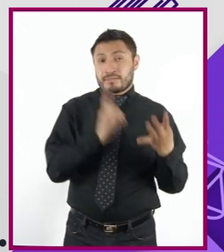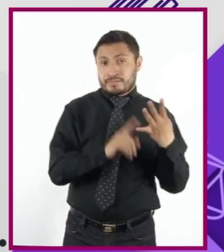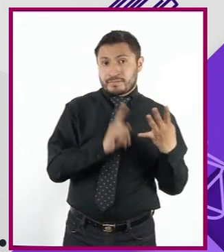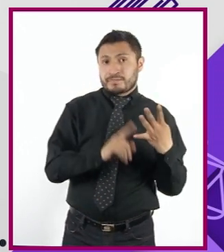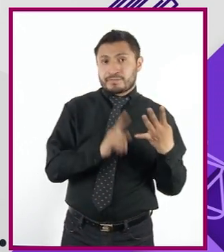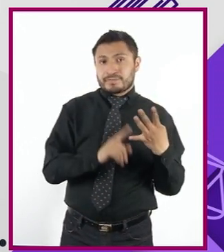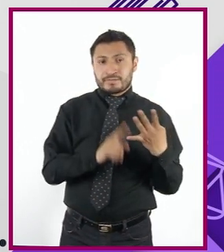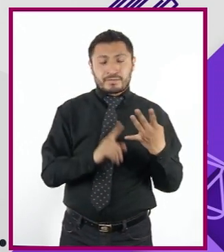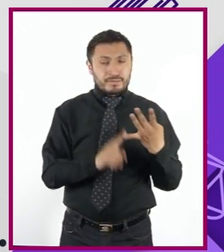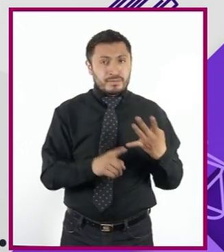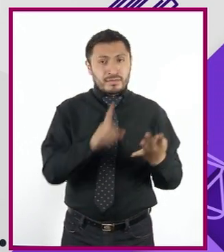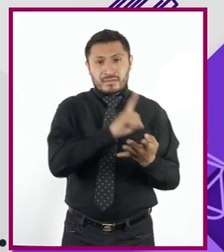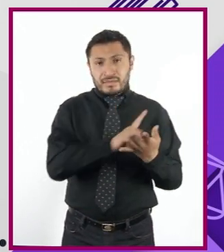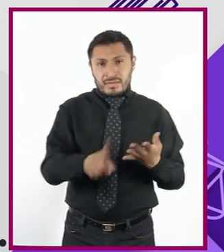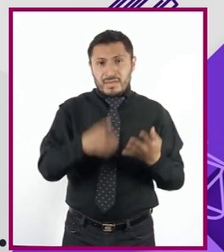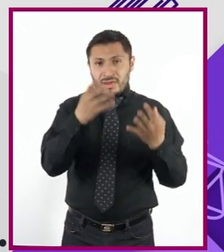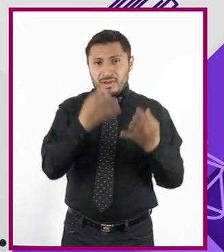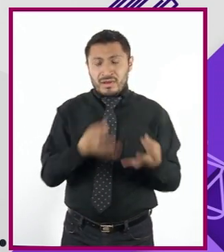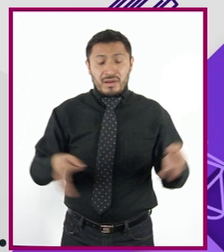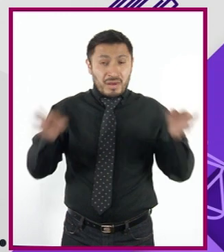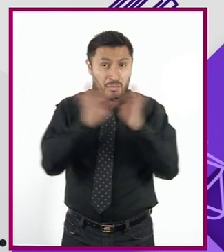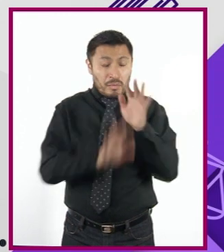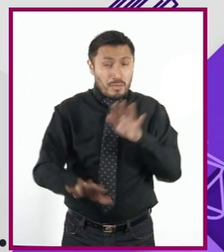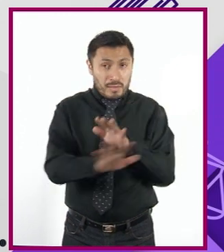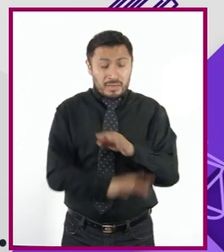4. Derechos fundamentales,